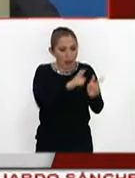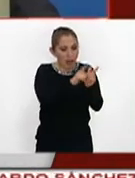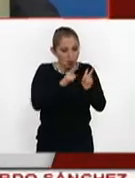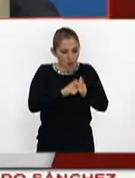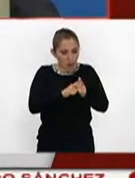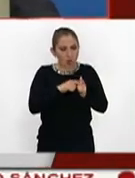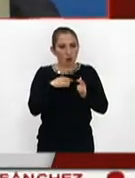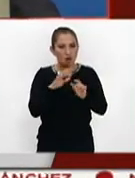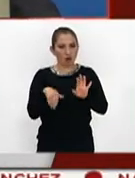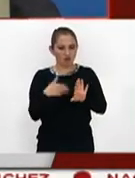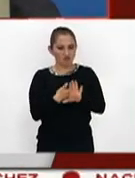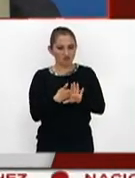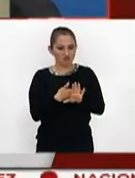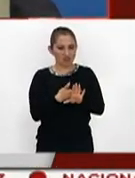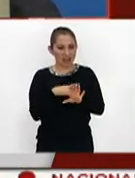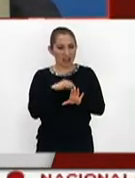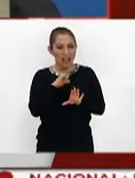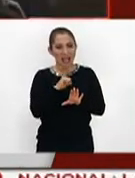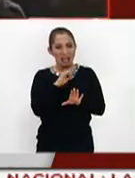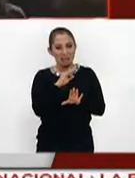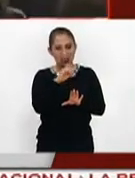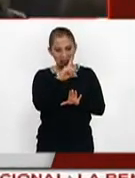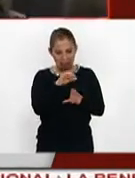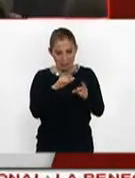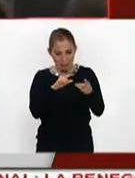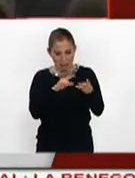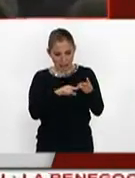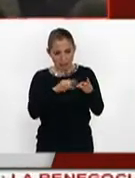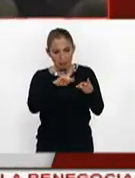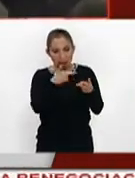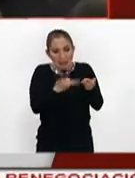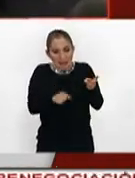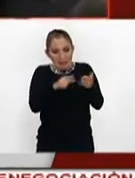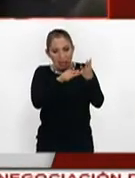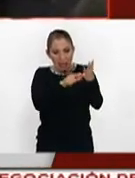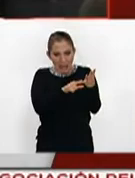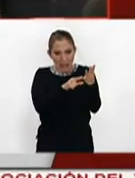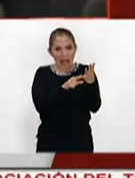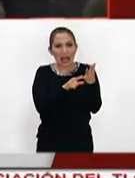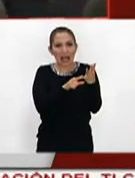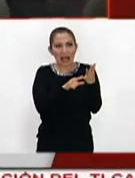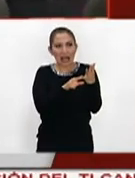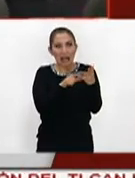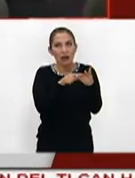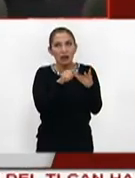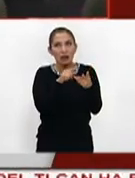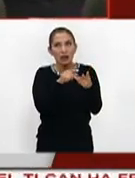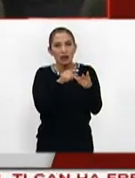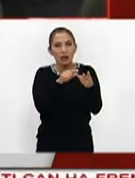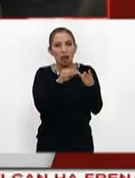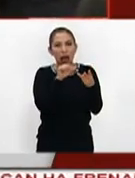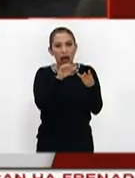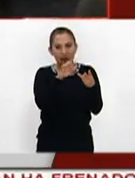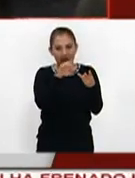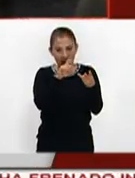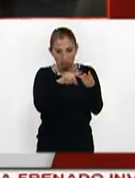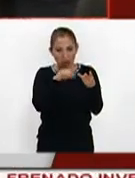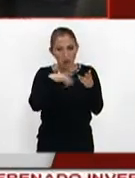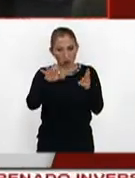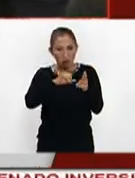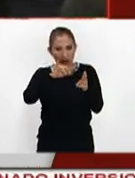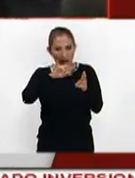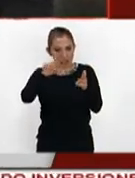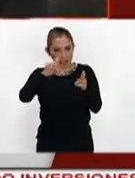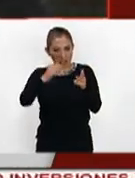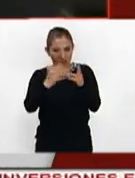de la oposición, que es el partido de la AfD, después vienen los liberales, los demócratas. Es el partido radical. El de la